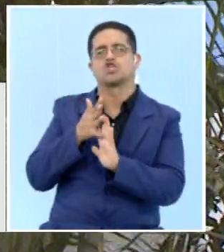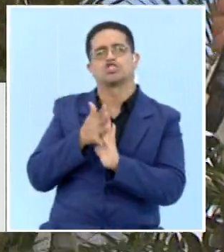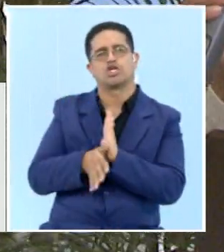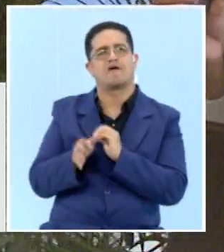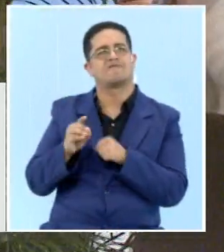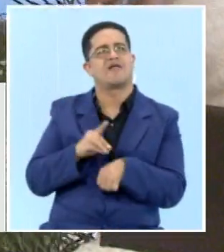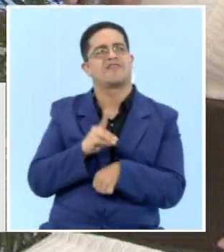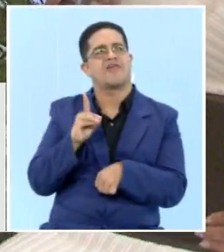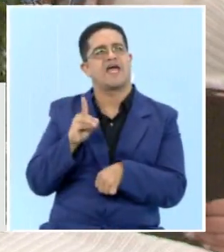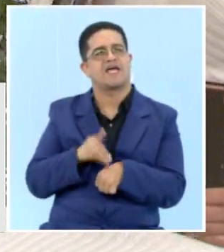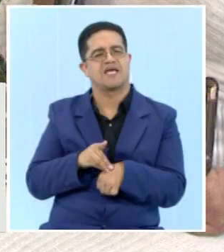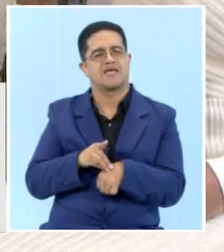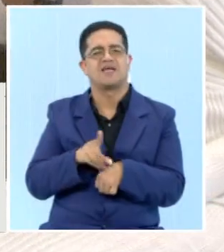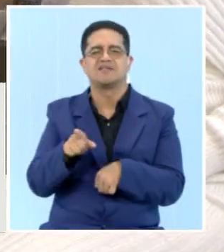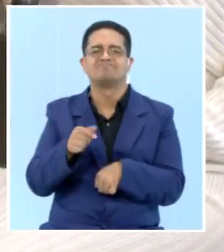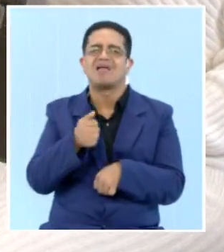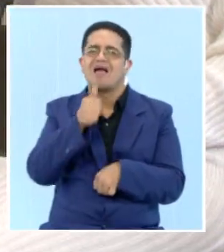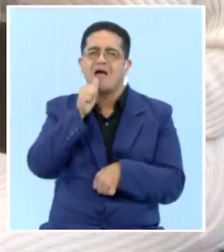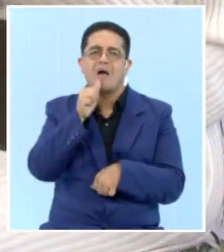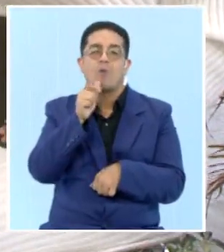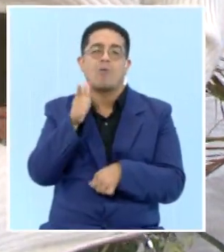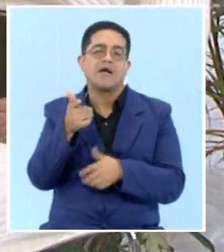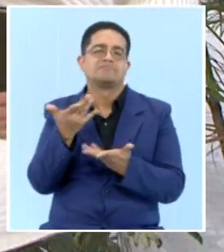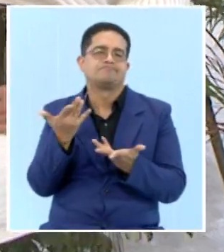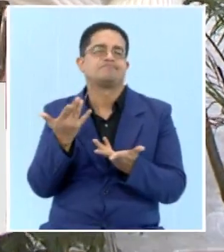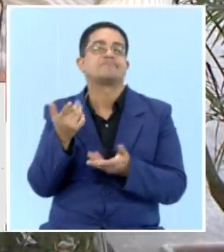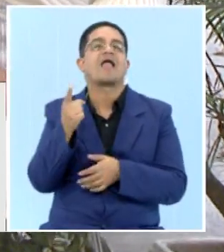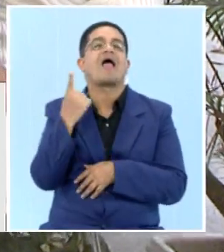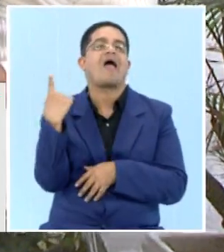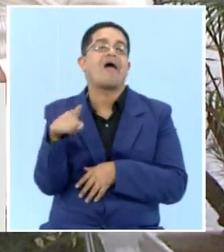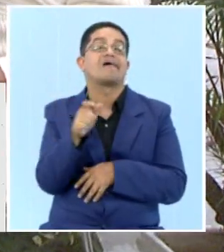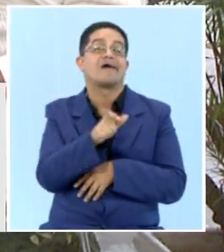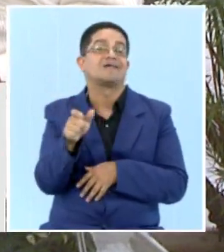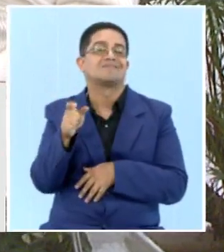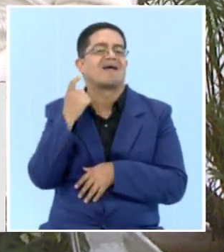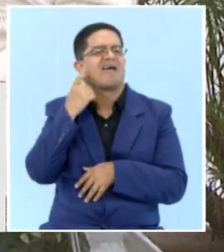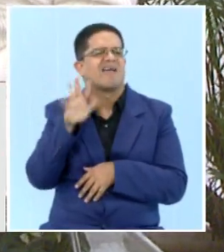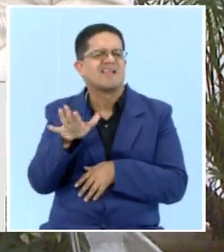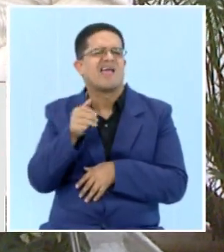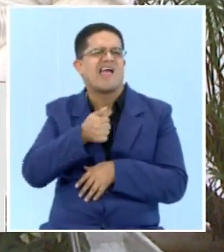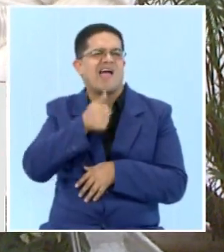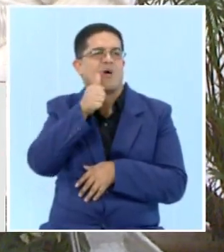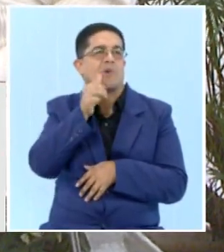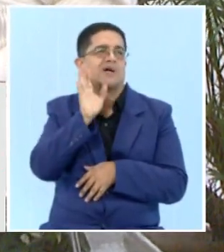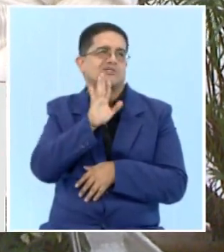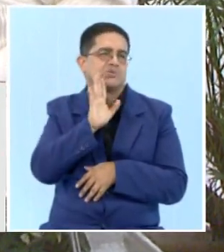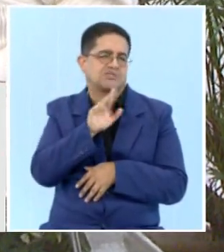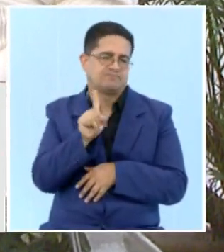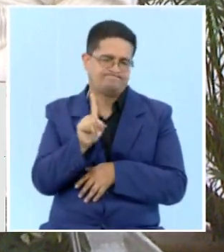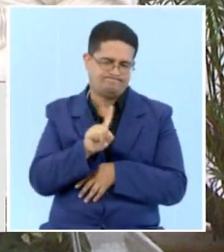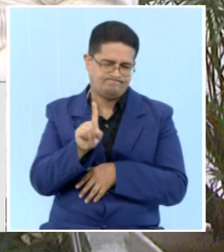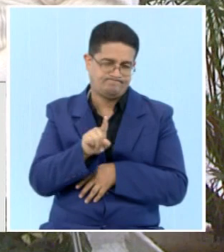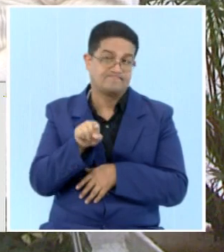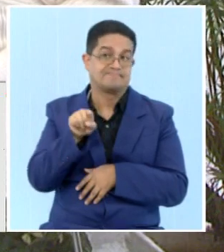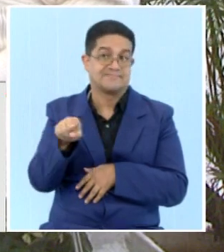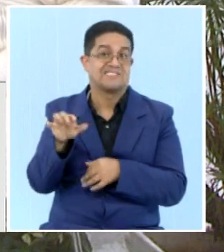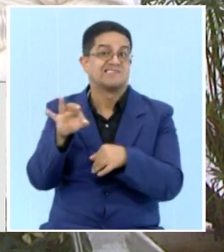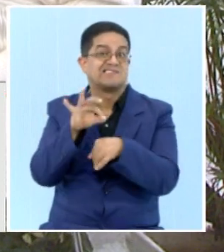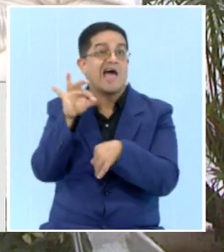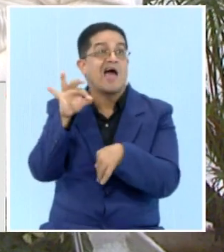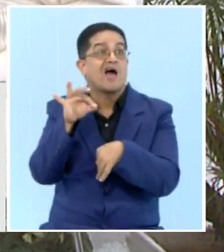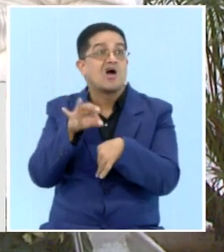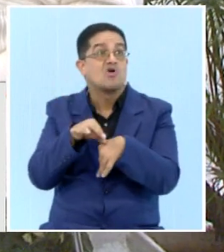y las aguas estancadas, hay una creencia de que no, es el agua que está sucia y resulta que no. No. Esos zancuditos son